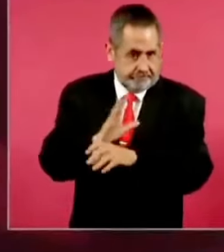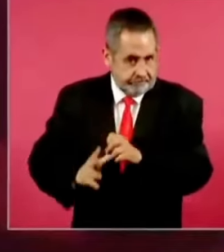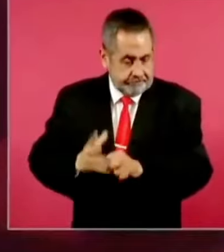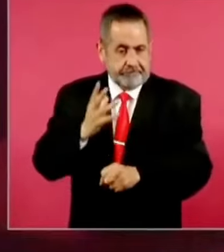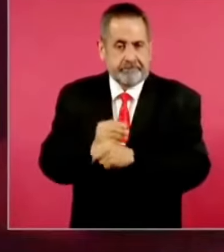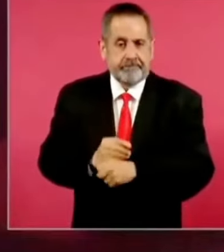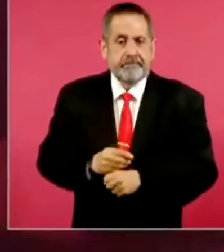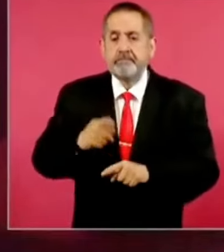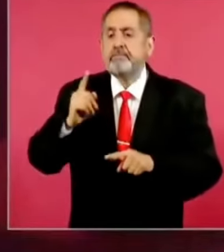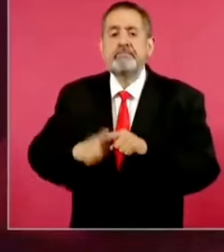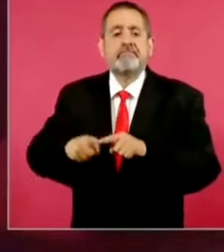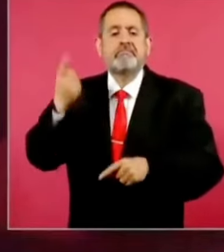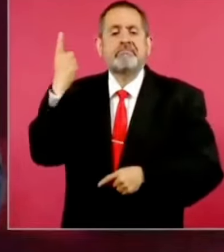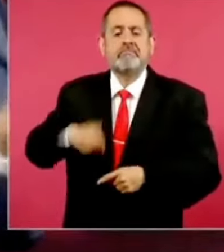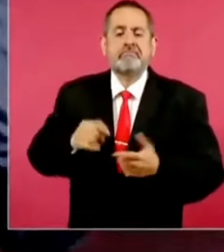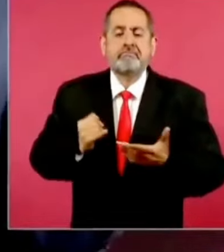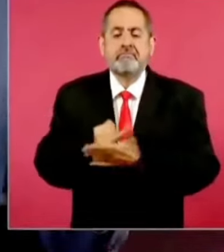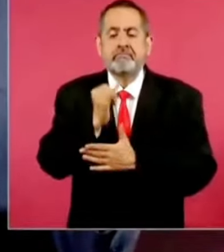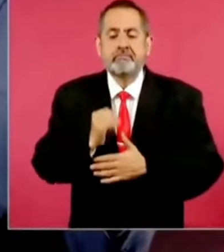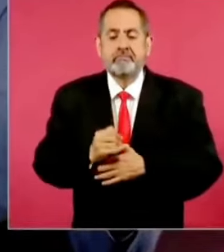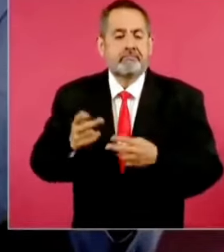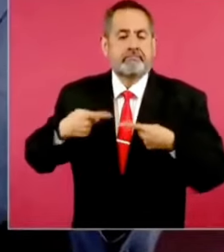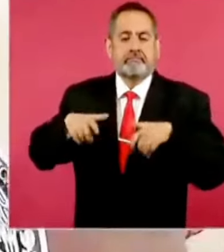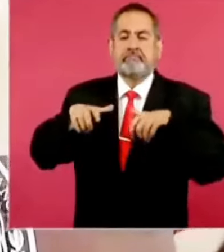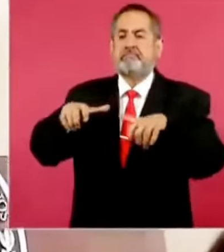la decisión? El pueblo.